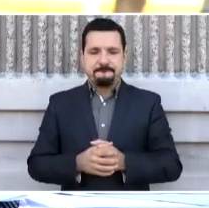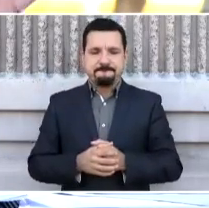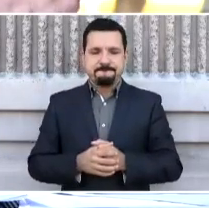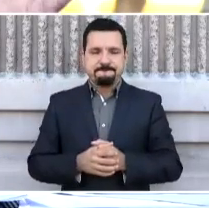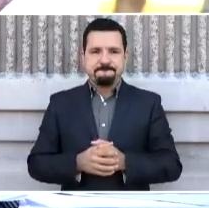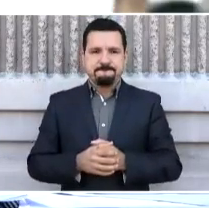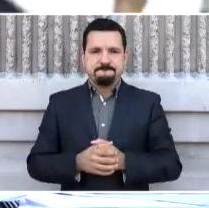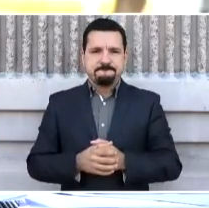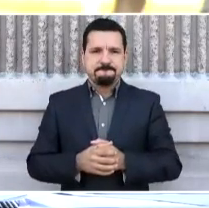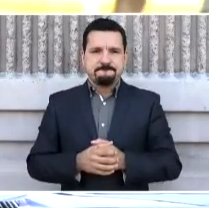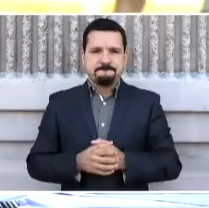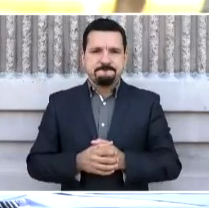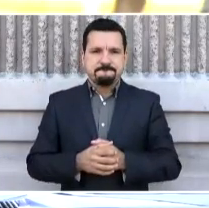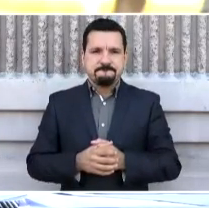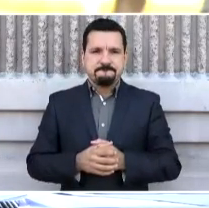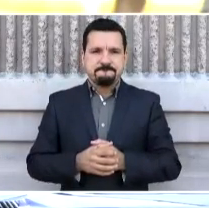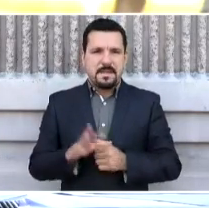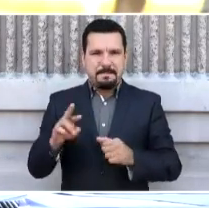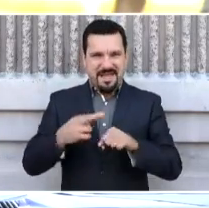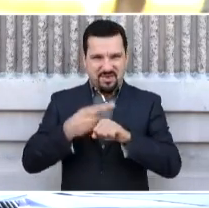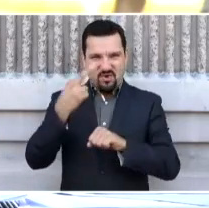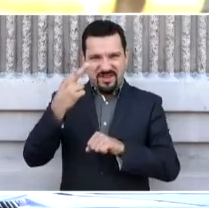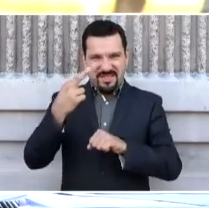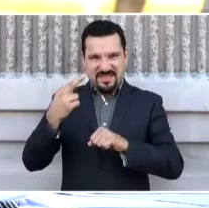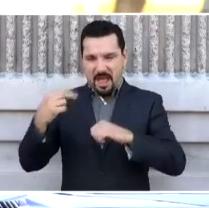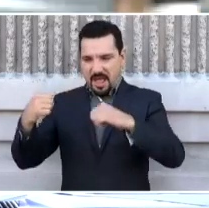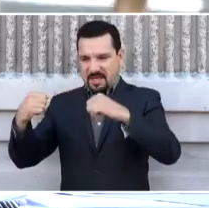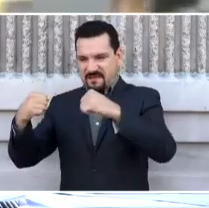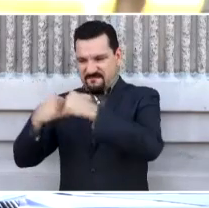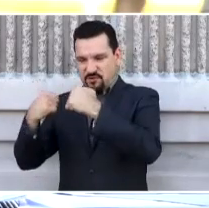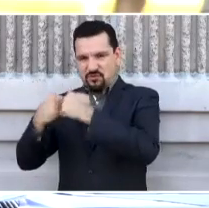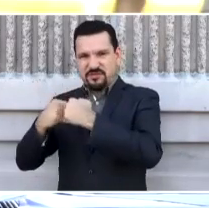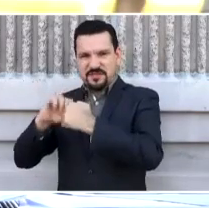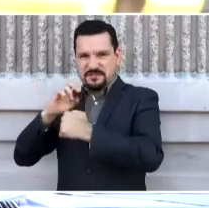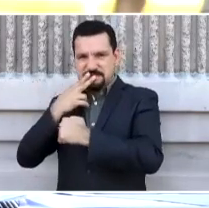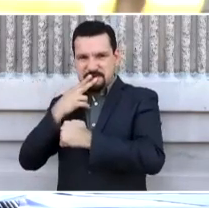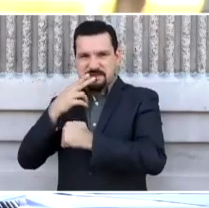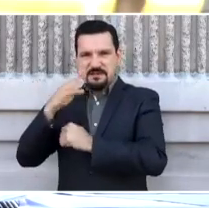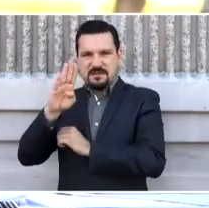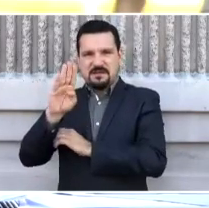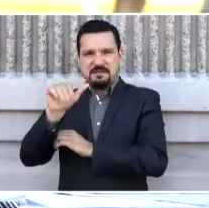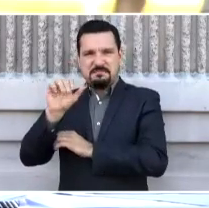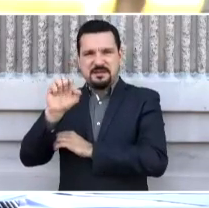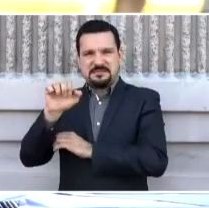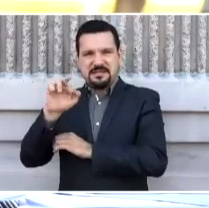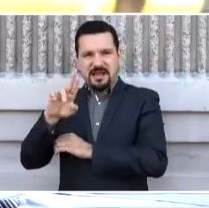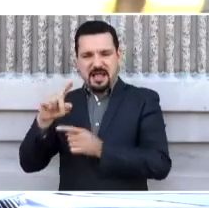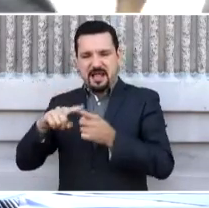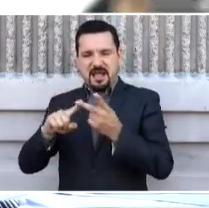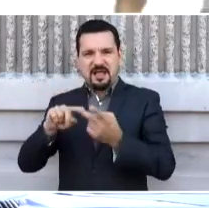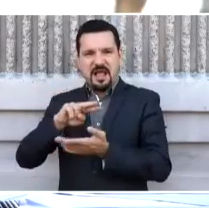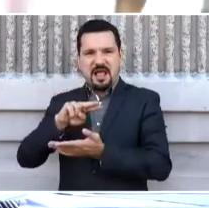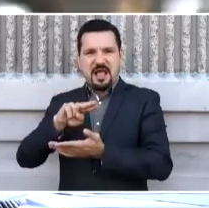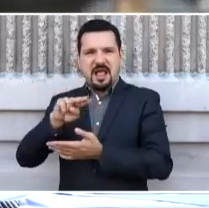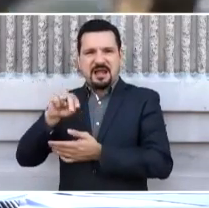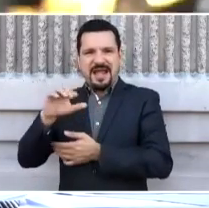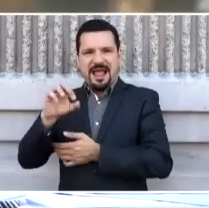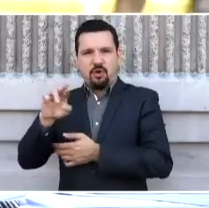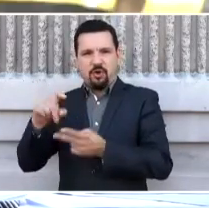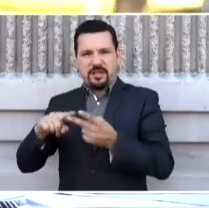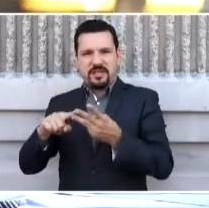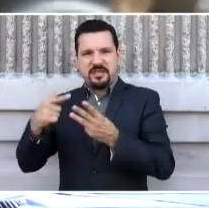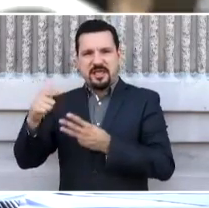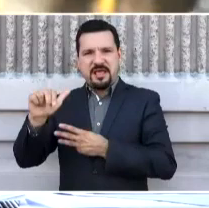la mayoría de ellos son pegados a la región serrana: Bacerac, Huachineras, Bacadegua, Chinácoros, Nacorichico,